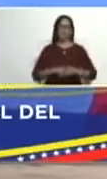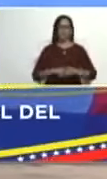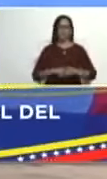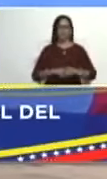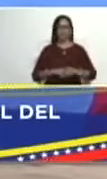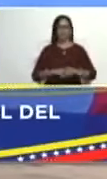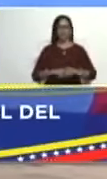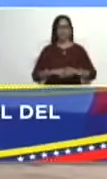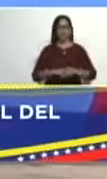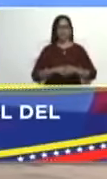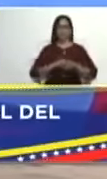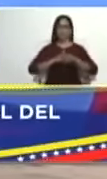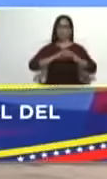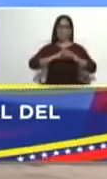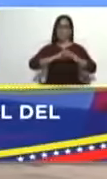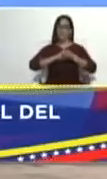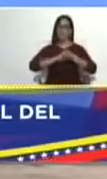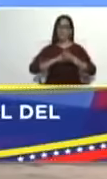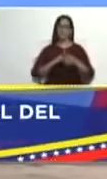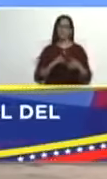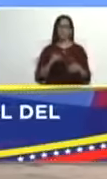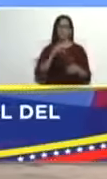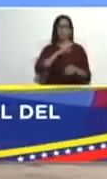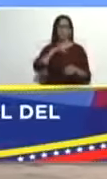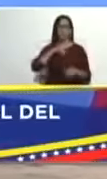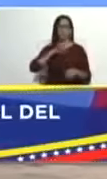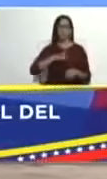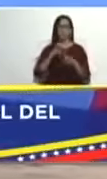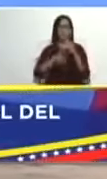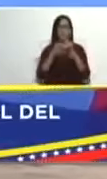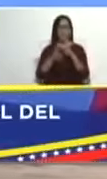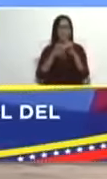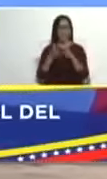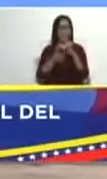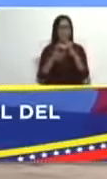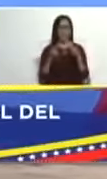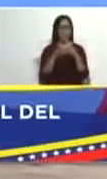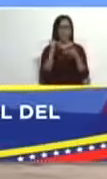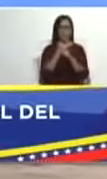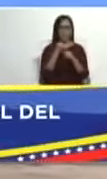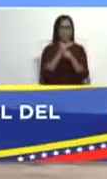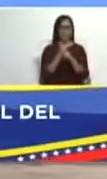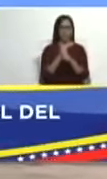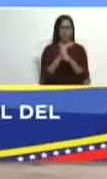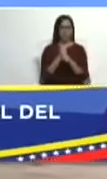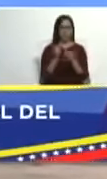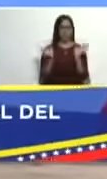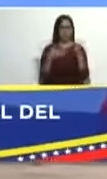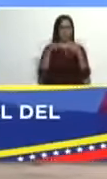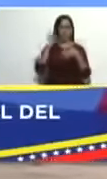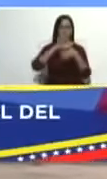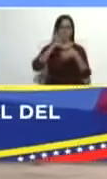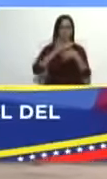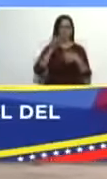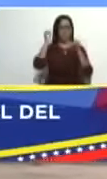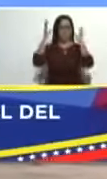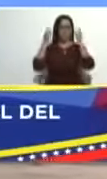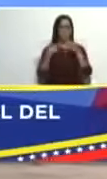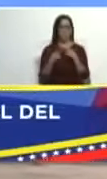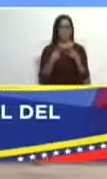Nosotros cuando estábamos en el metro, en el sindicato, con la caja de ahorro, inventábamos cosas y nos